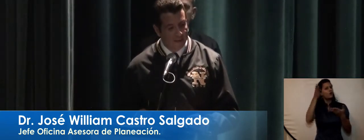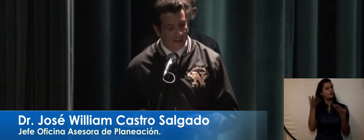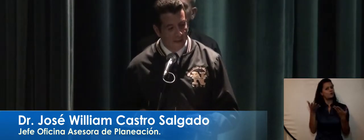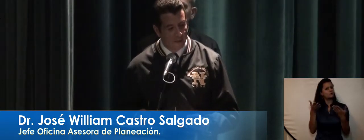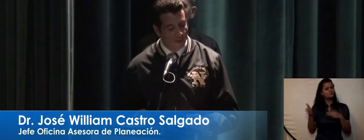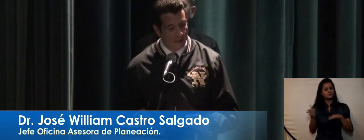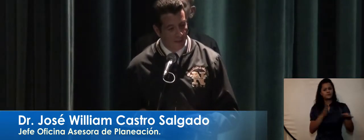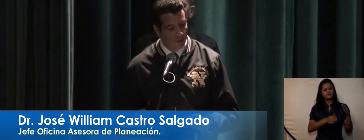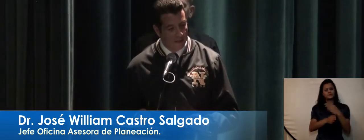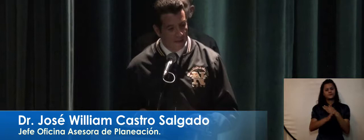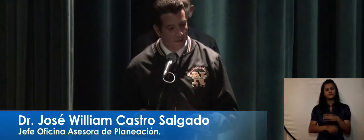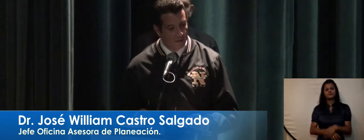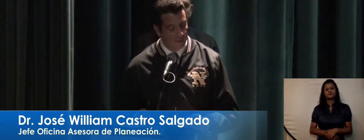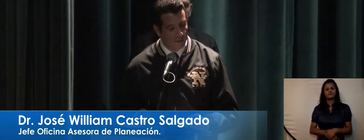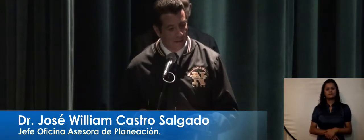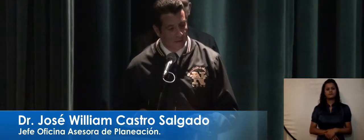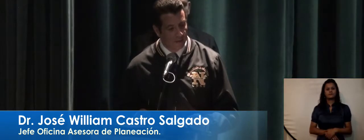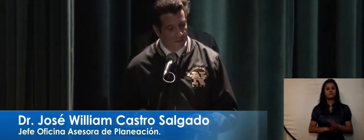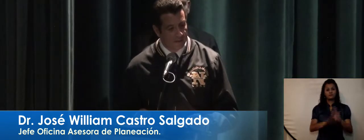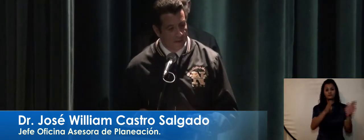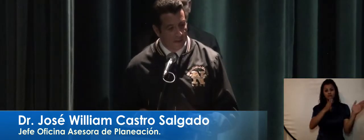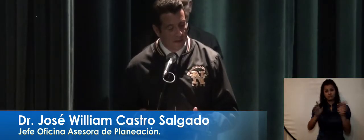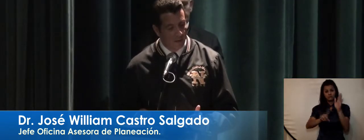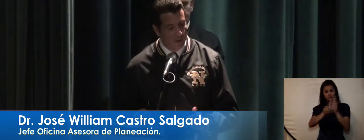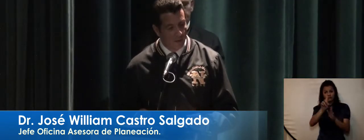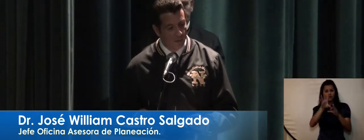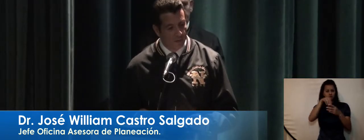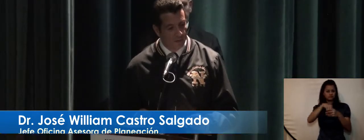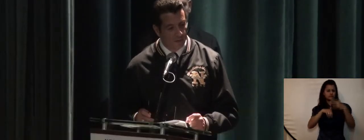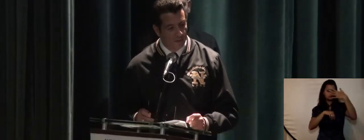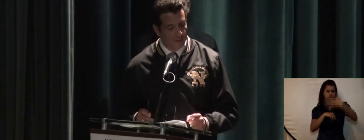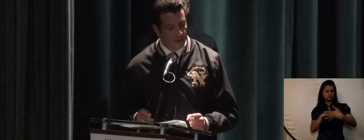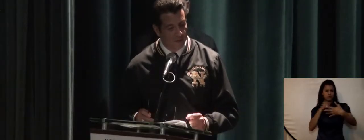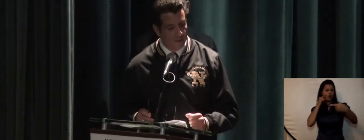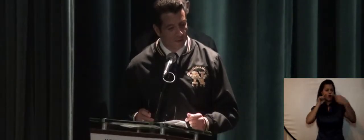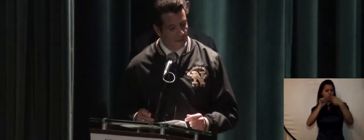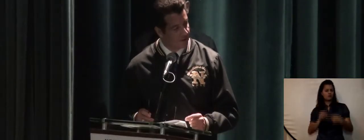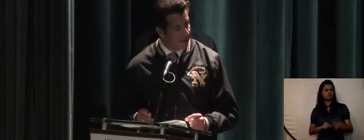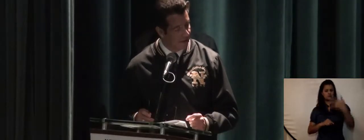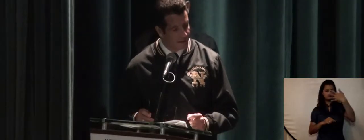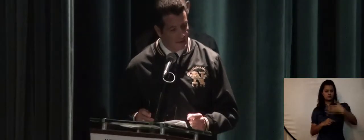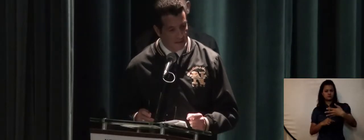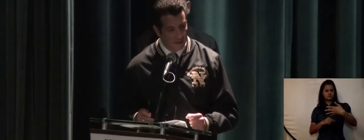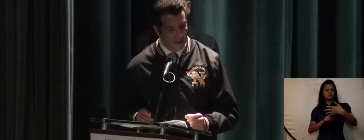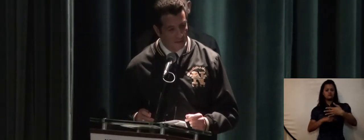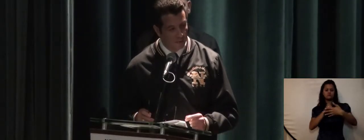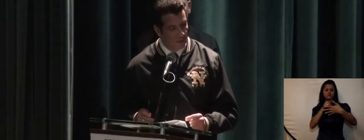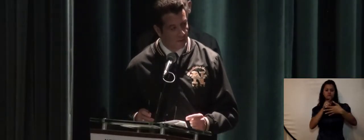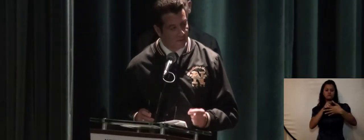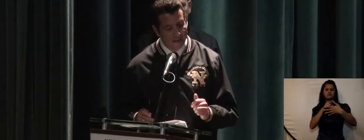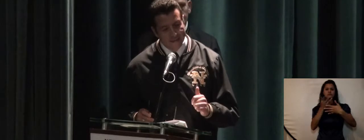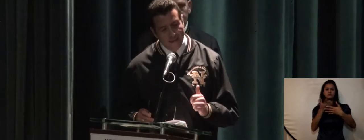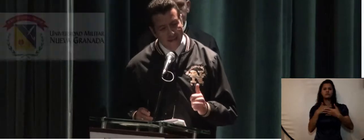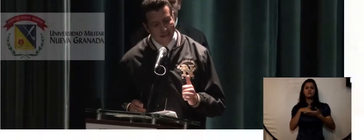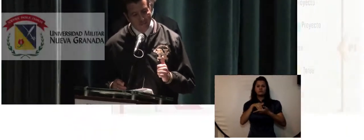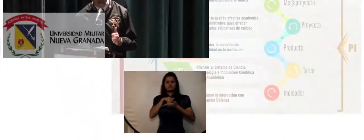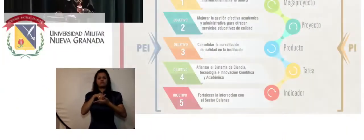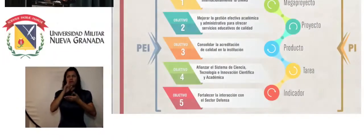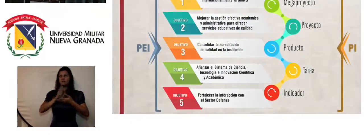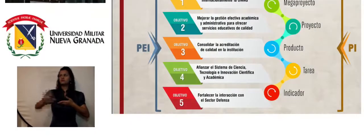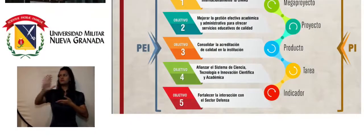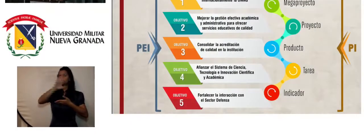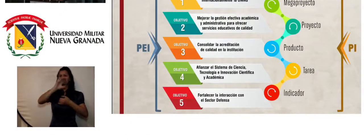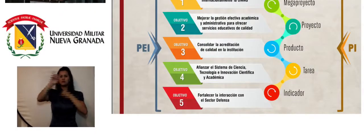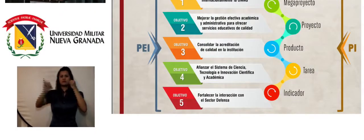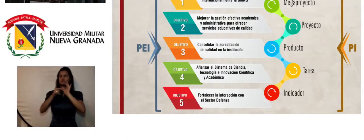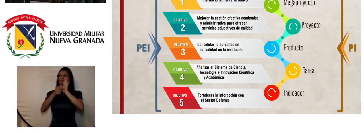cuenta con cinco objetivos como lo dijimos el número uno posicionamiento nacional internacional el número dos que es el más